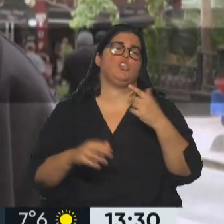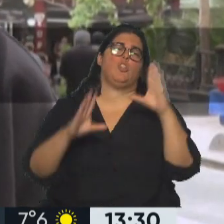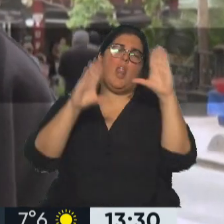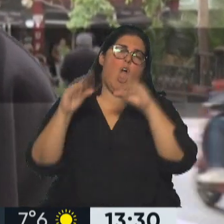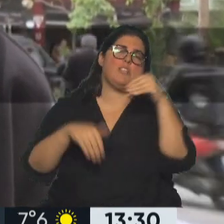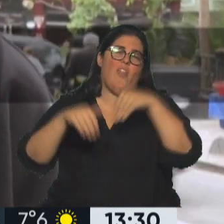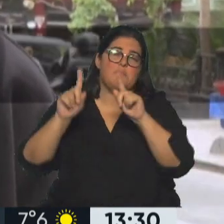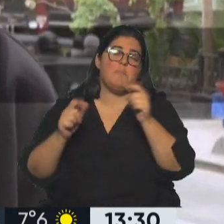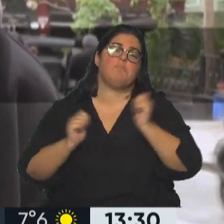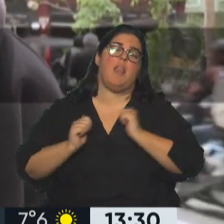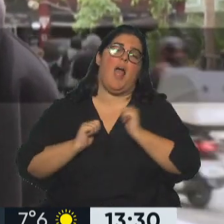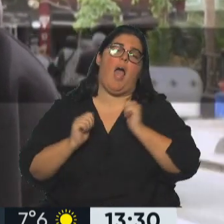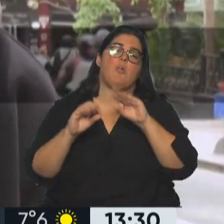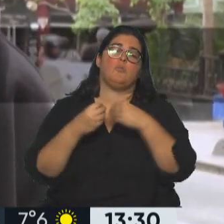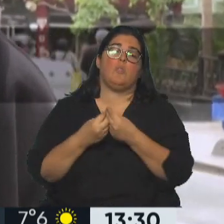Açıkçası